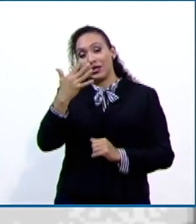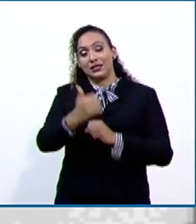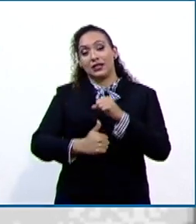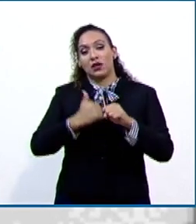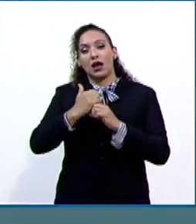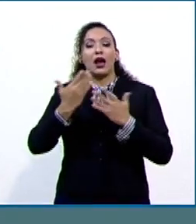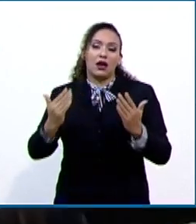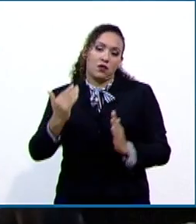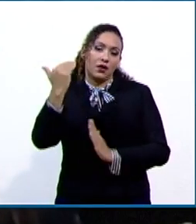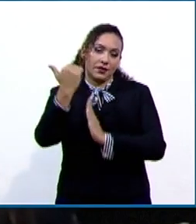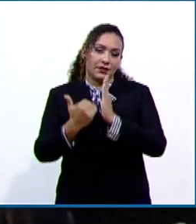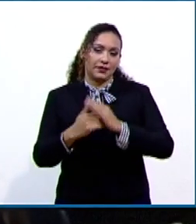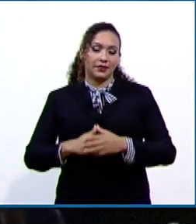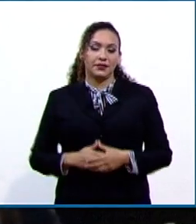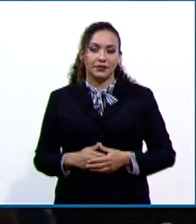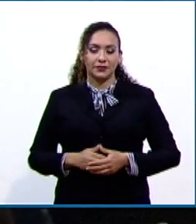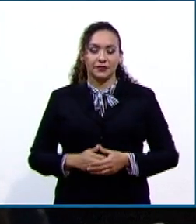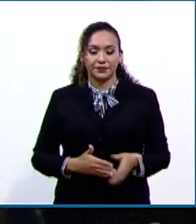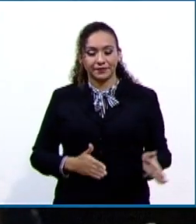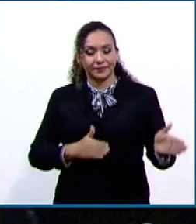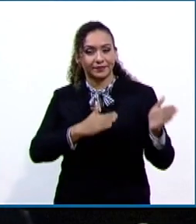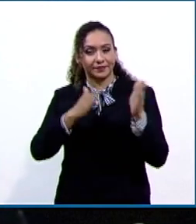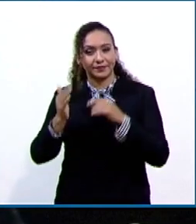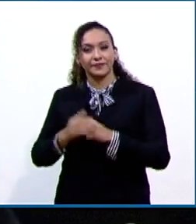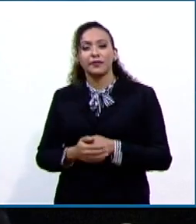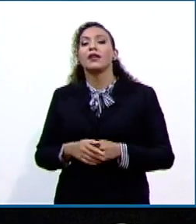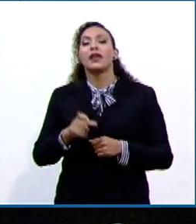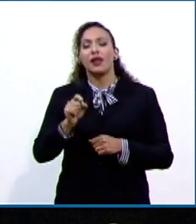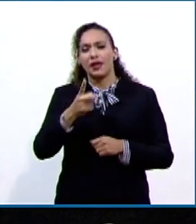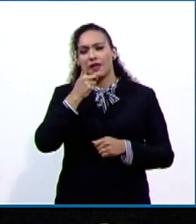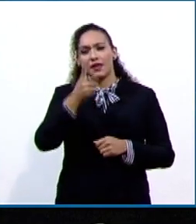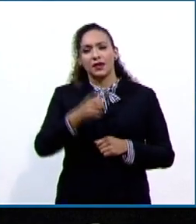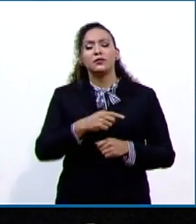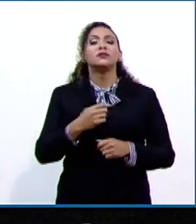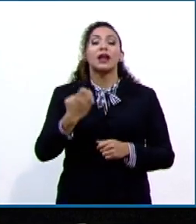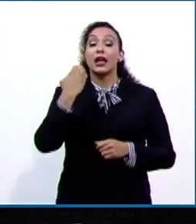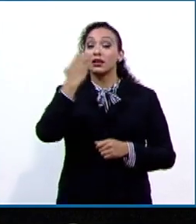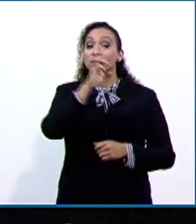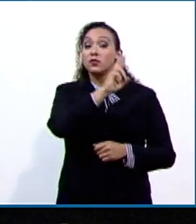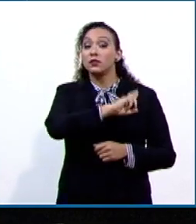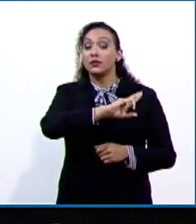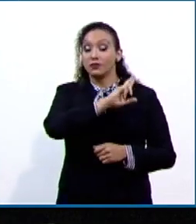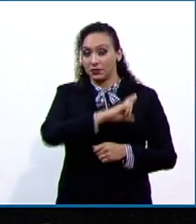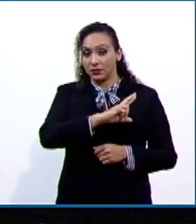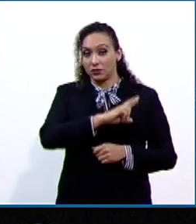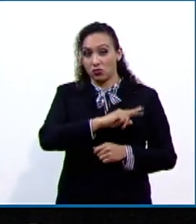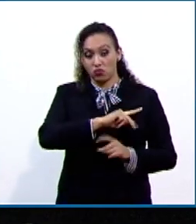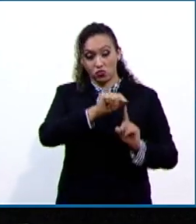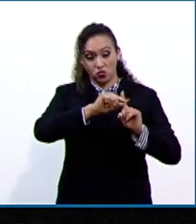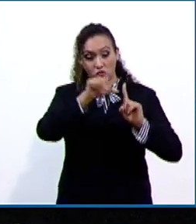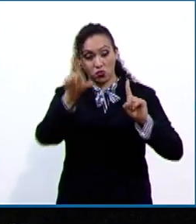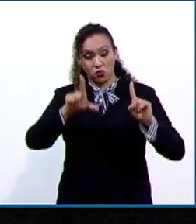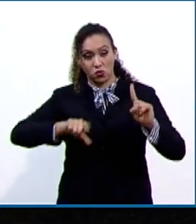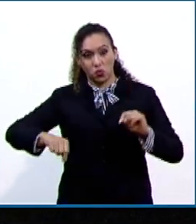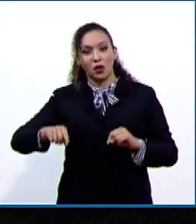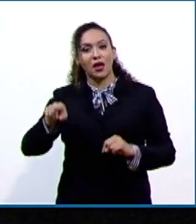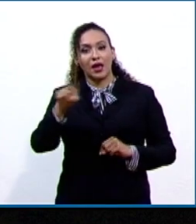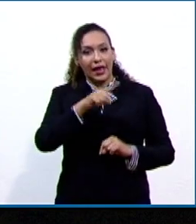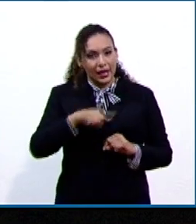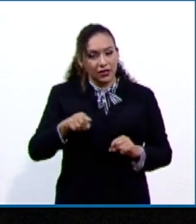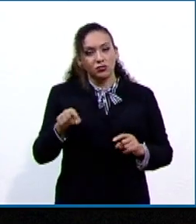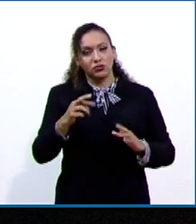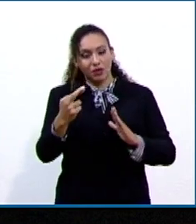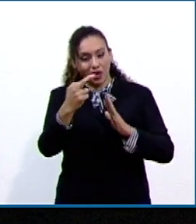impuesta. En otro asunto, esta sala determinó que los colegios particulares no deben establecer requisitos que representen barreras